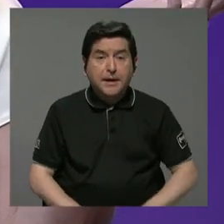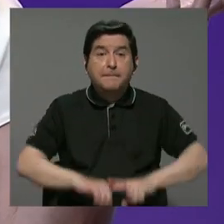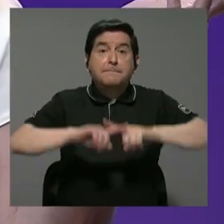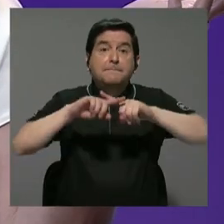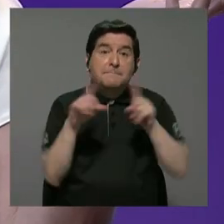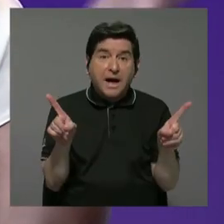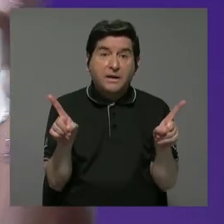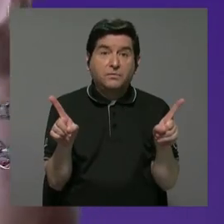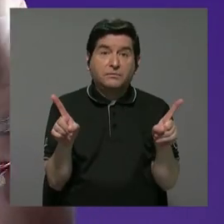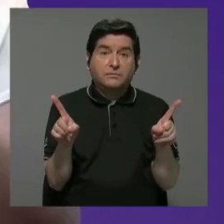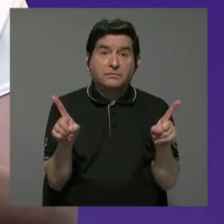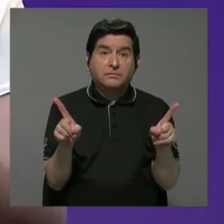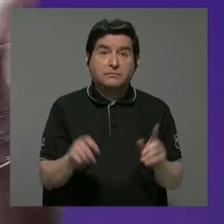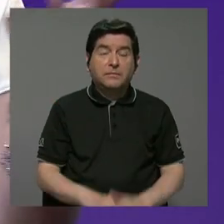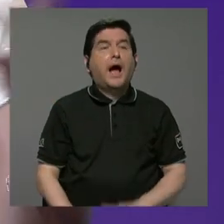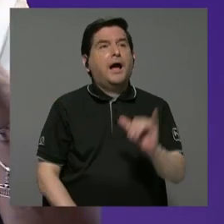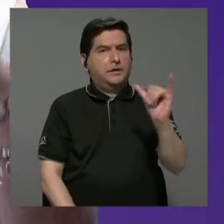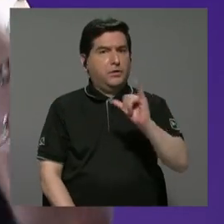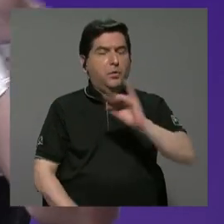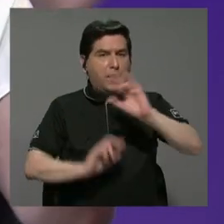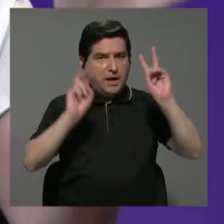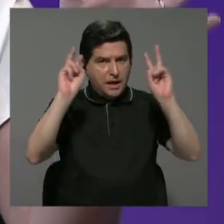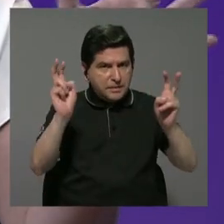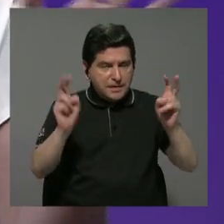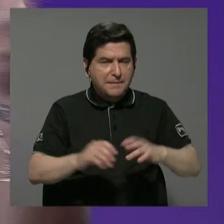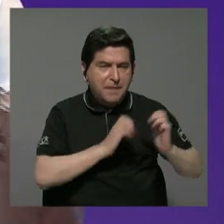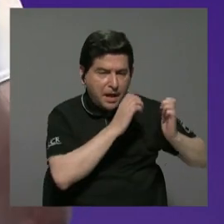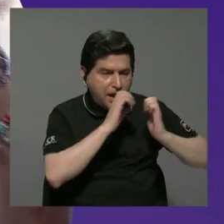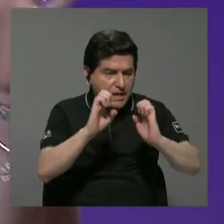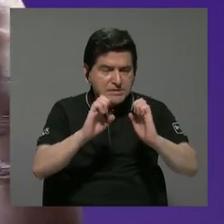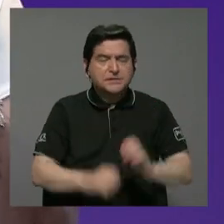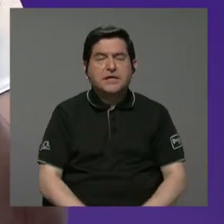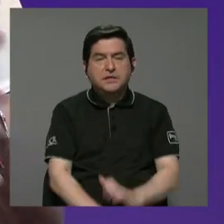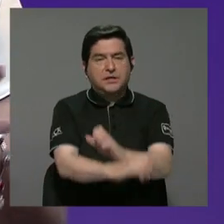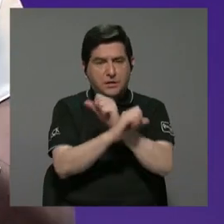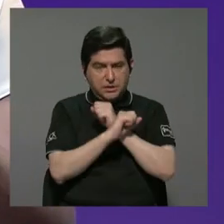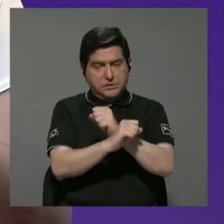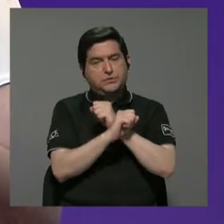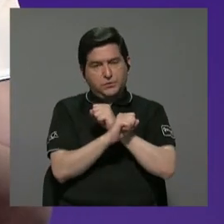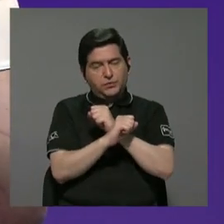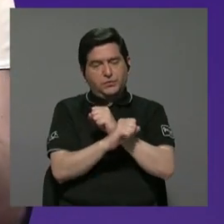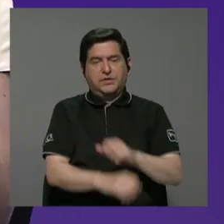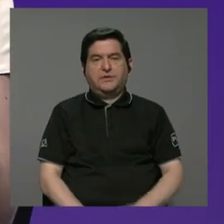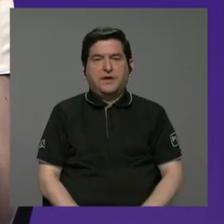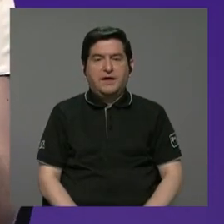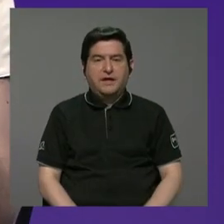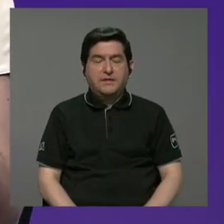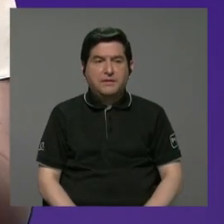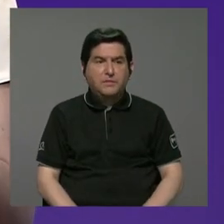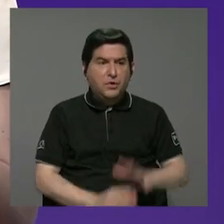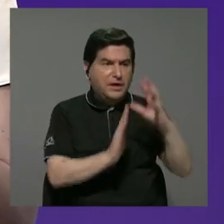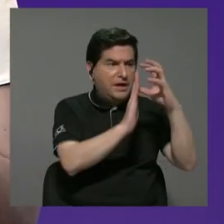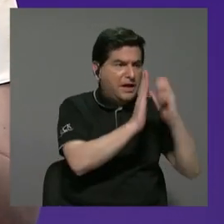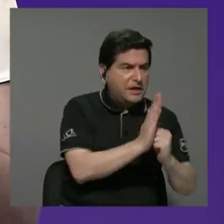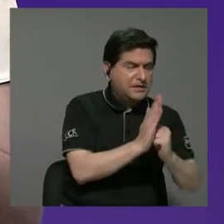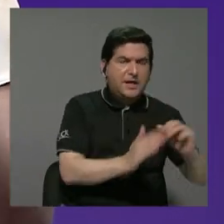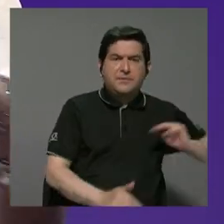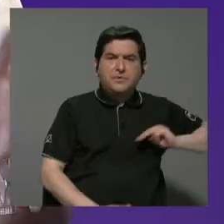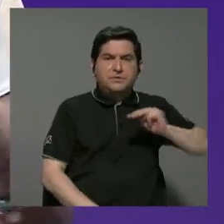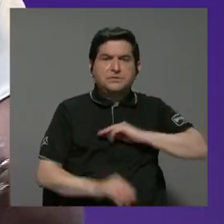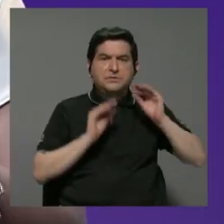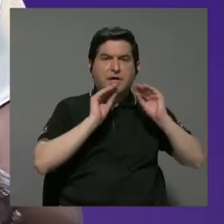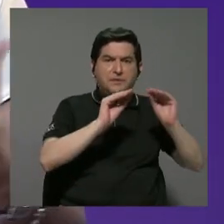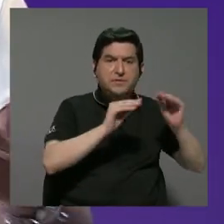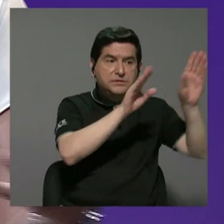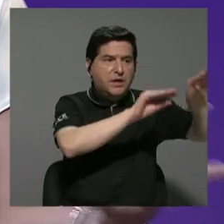pero, bueno, también todo el tema de que hay una estrategia en seguridad, ¿verdad? Porque que le vamos a quitar al Ministerio de Educación